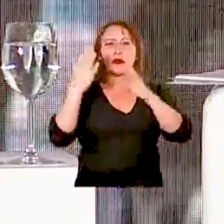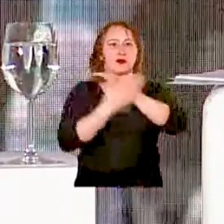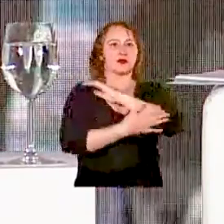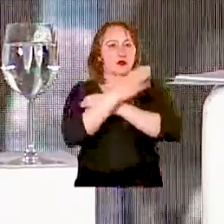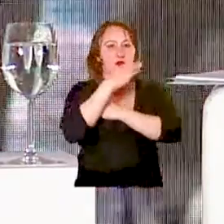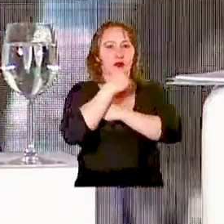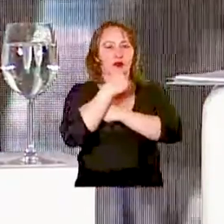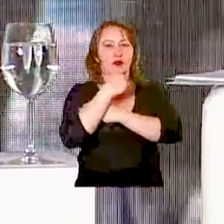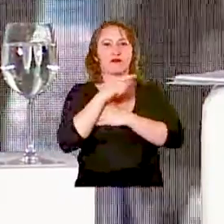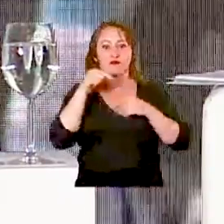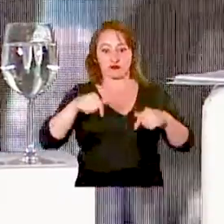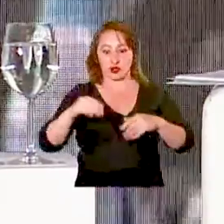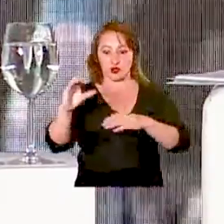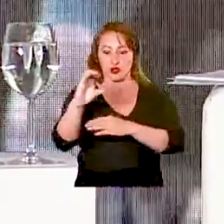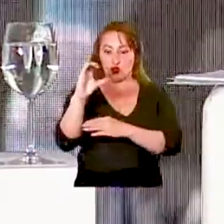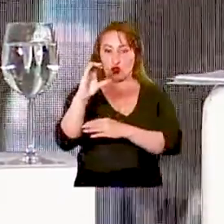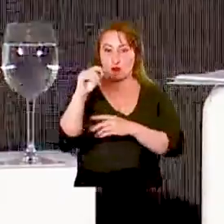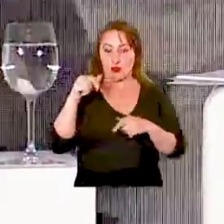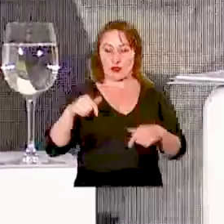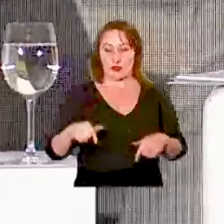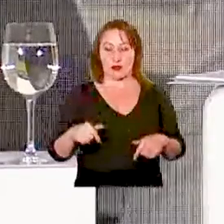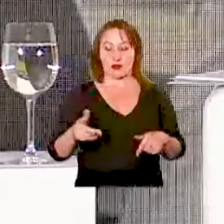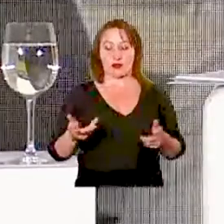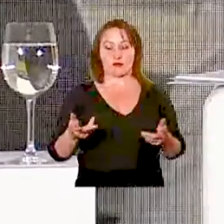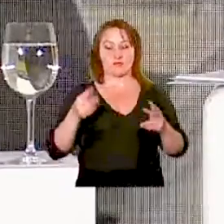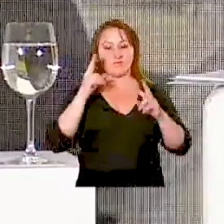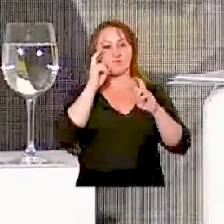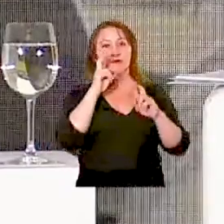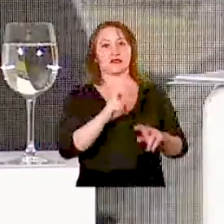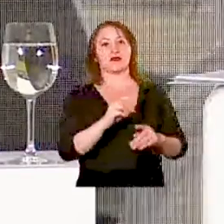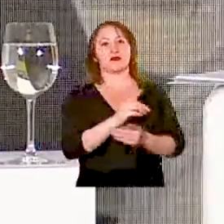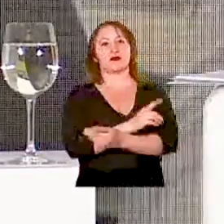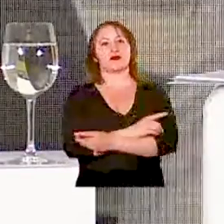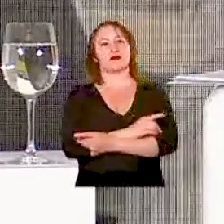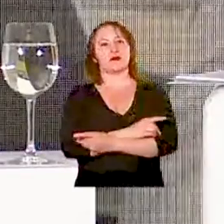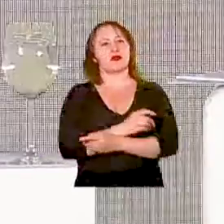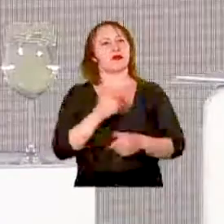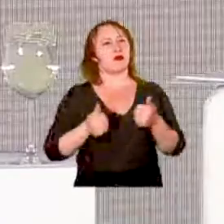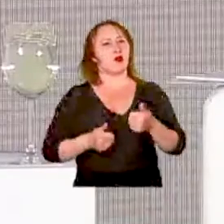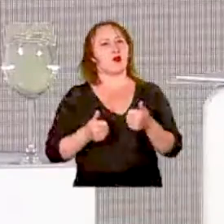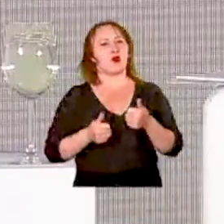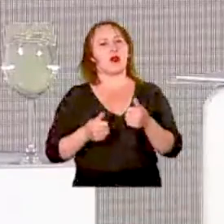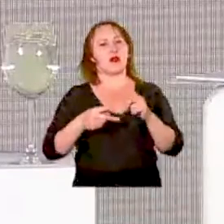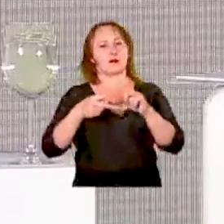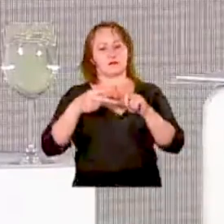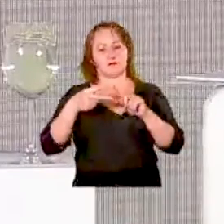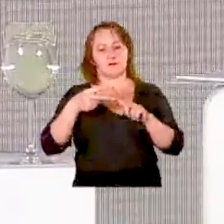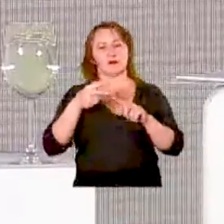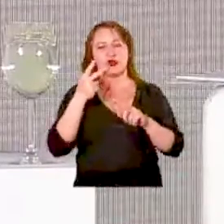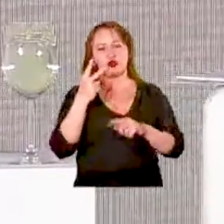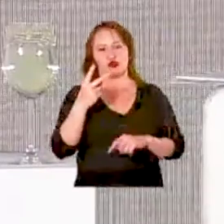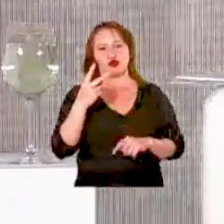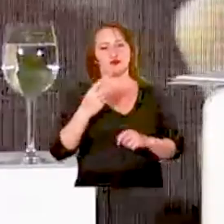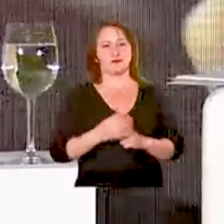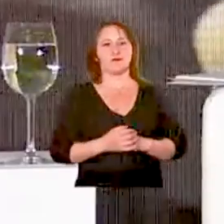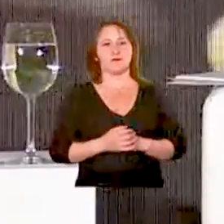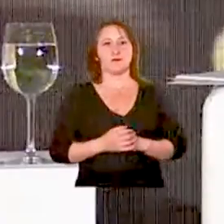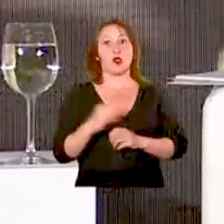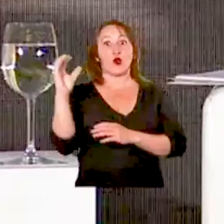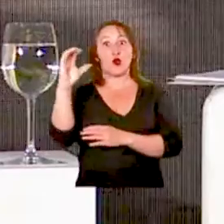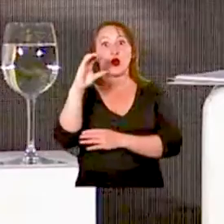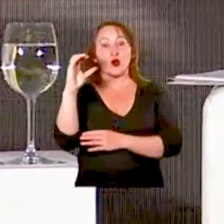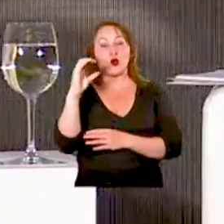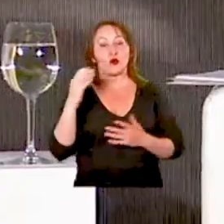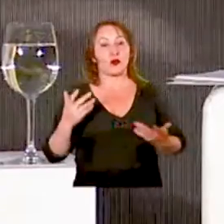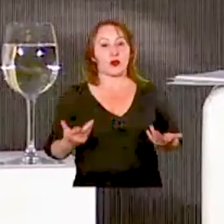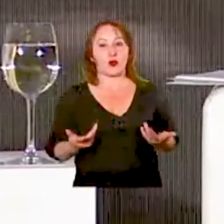el factor, la investigación disciplinaria tiene dos vías. En Colombia